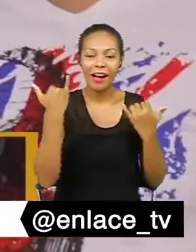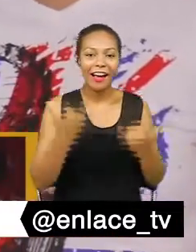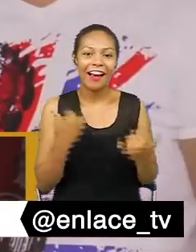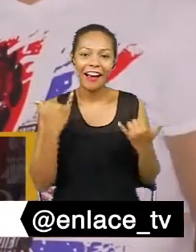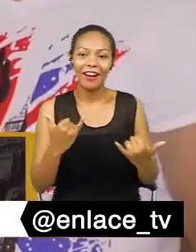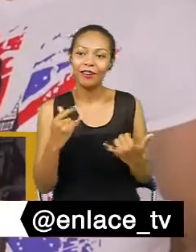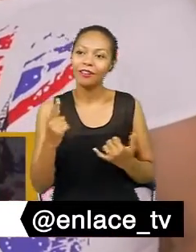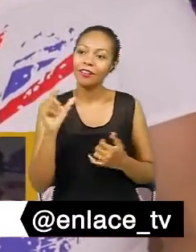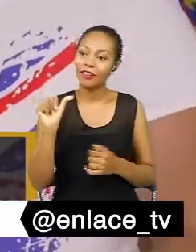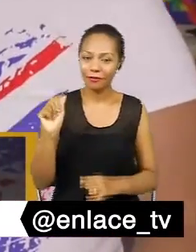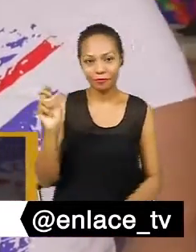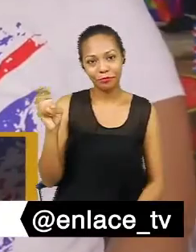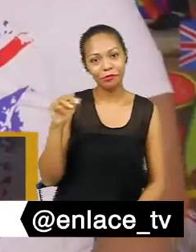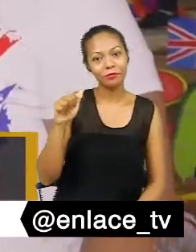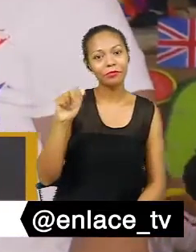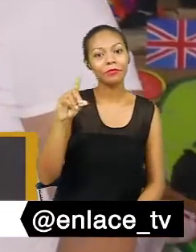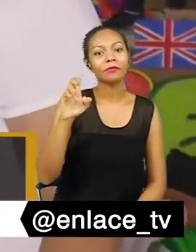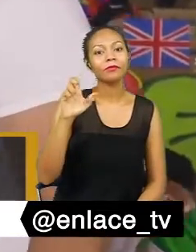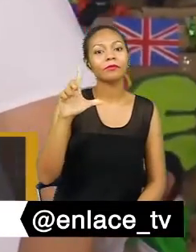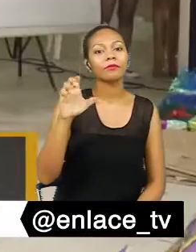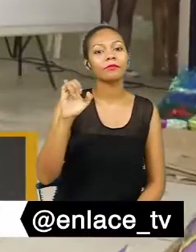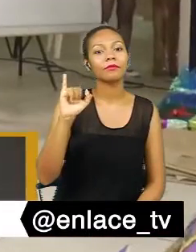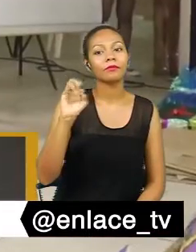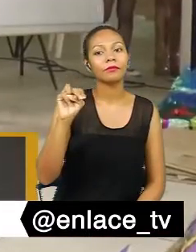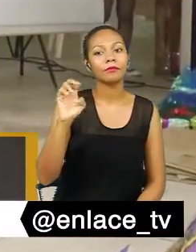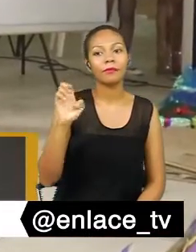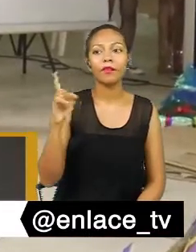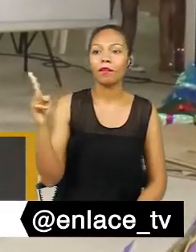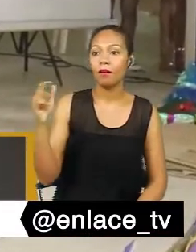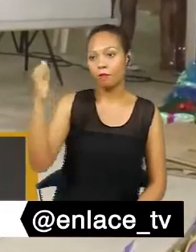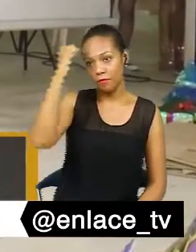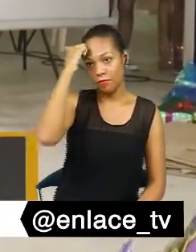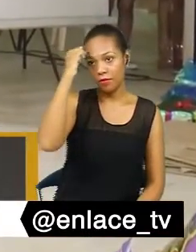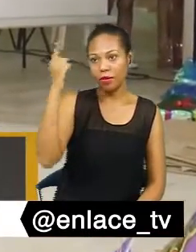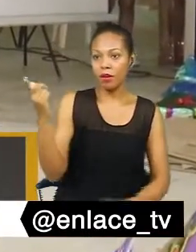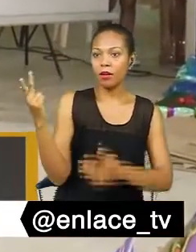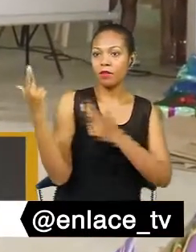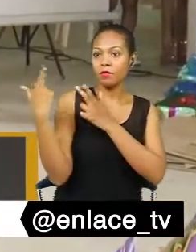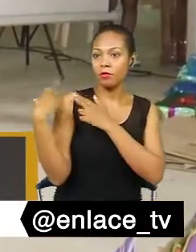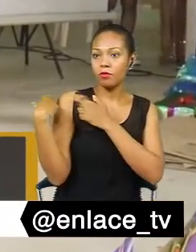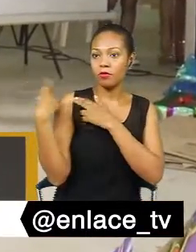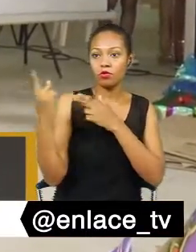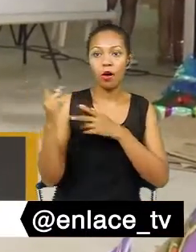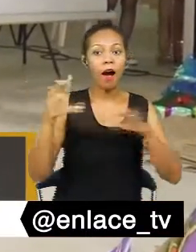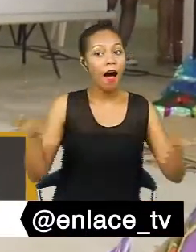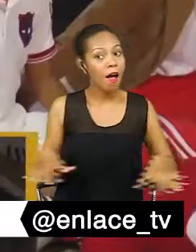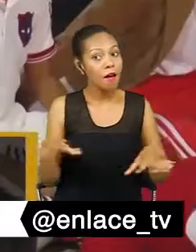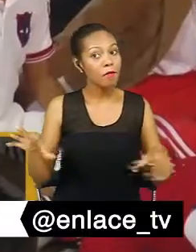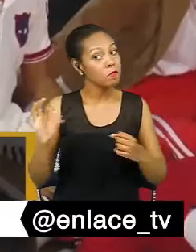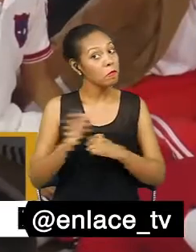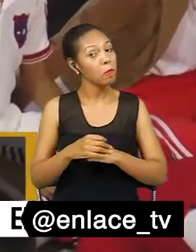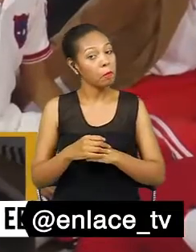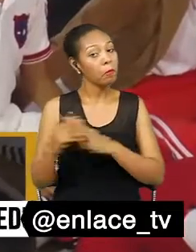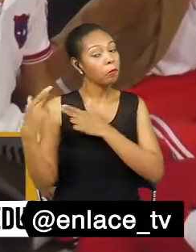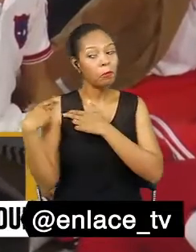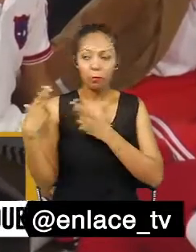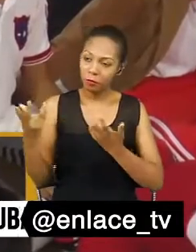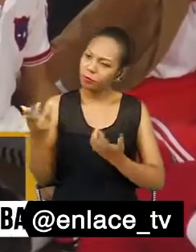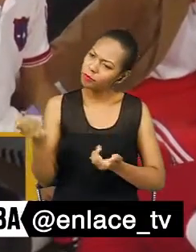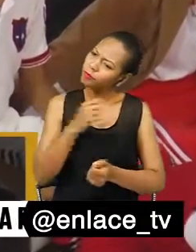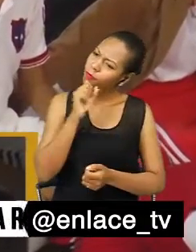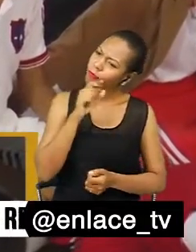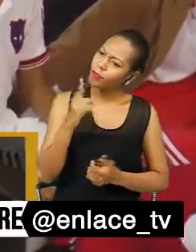momento Madeleine del Pilar Díaz Flores, ella es la docente, la autora intelectual y material de esta importante actividad. Profe, ¿cómo nace la iniciativa de hacer esta